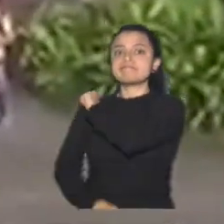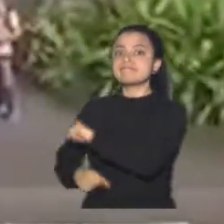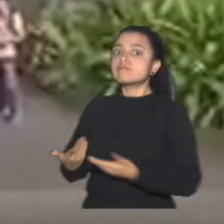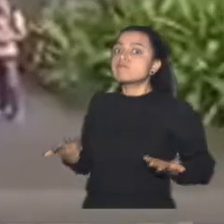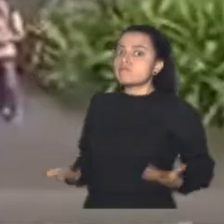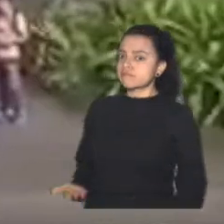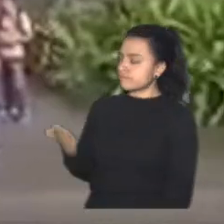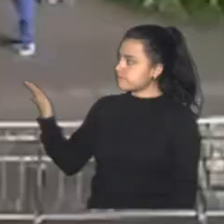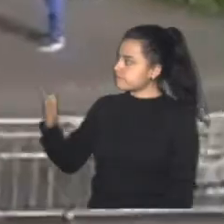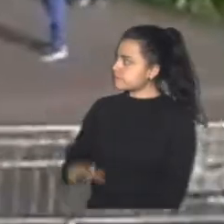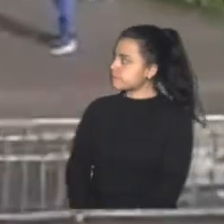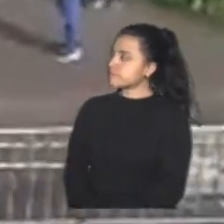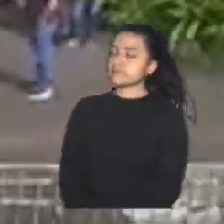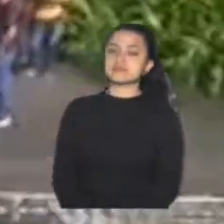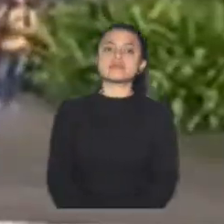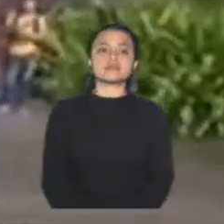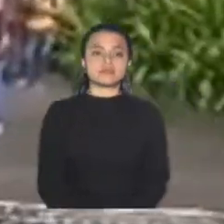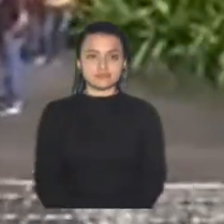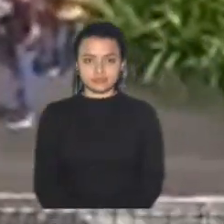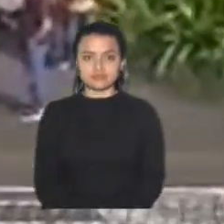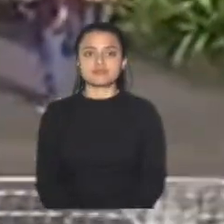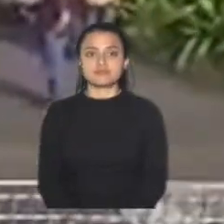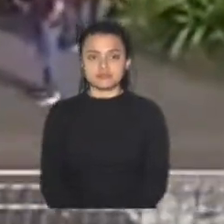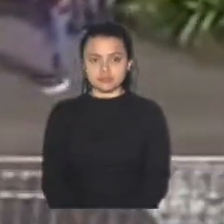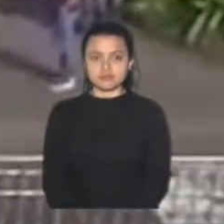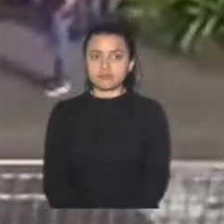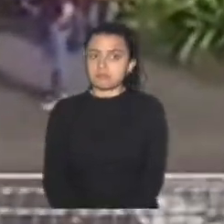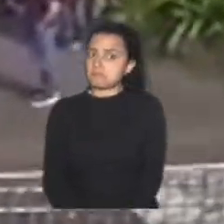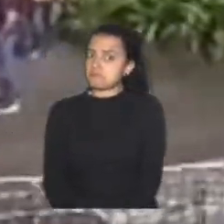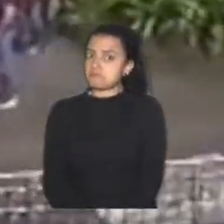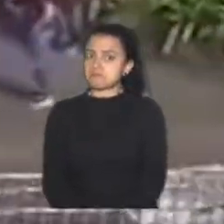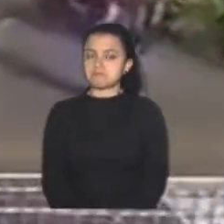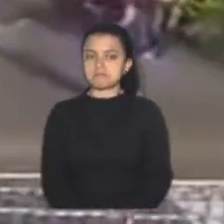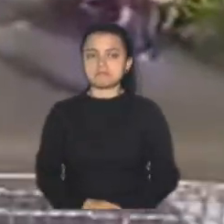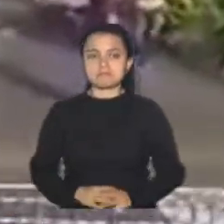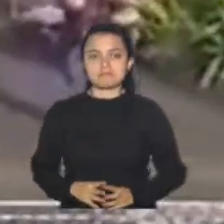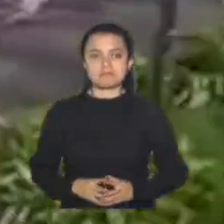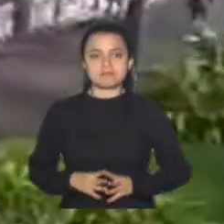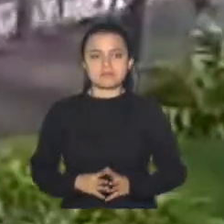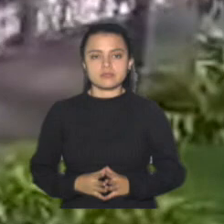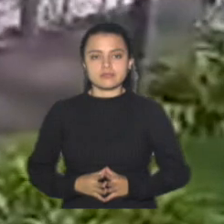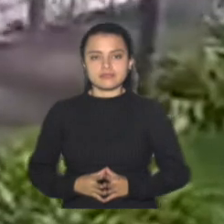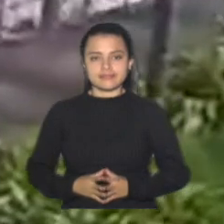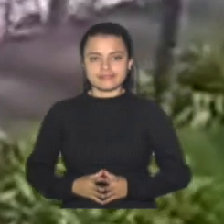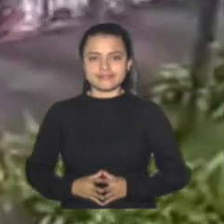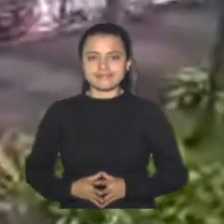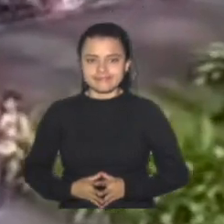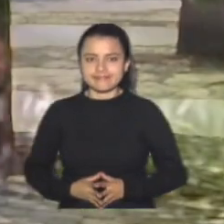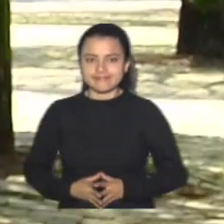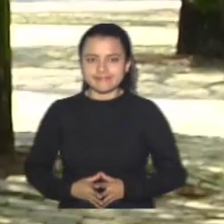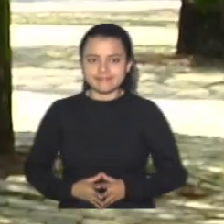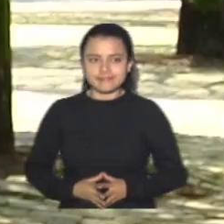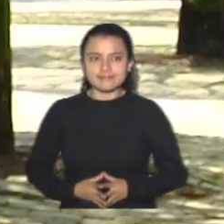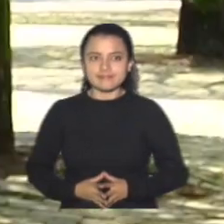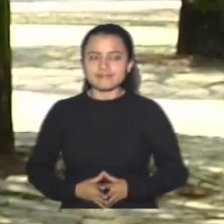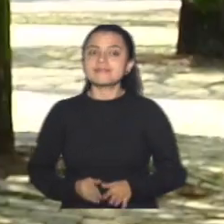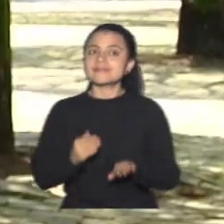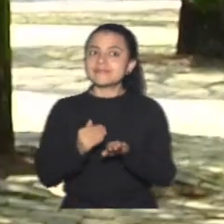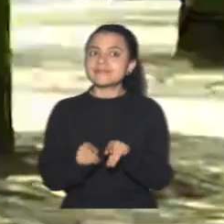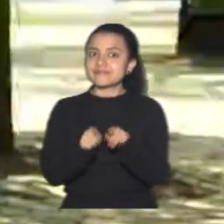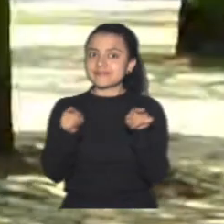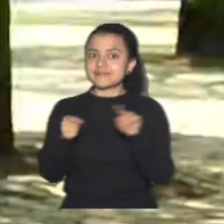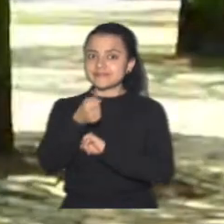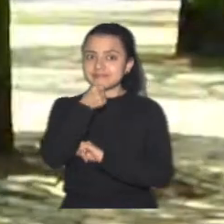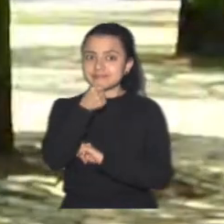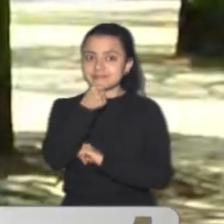cuáles serían las responsabilidades del conductor y si tendría sanciones y siguiendo con información en